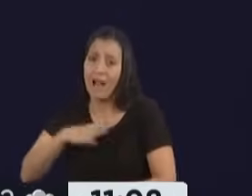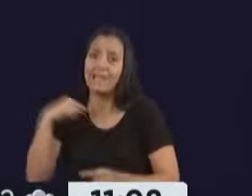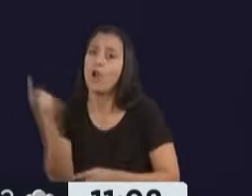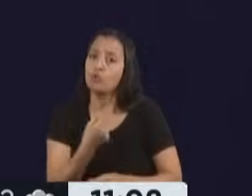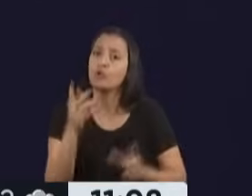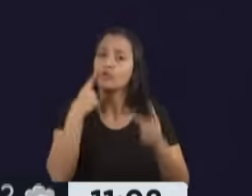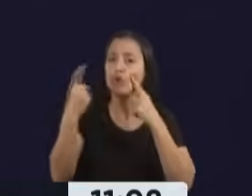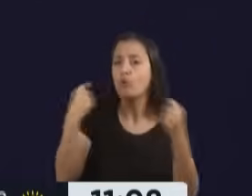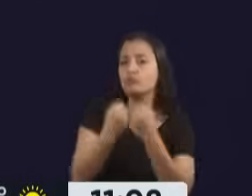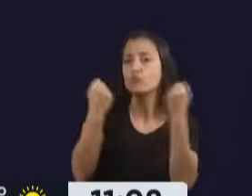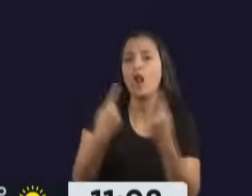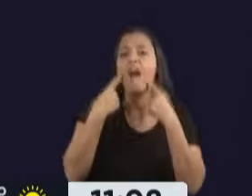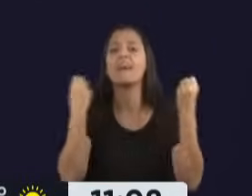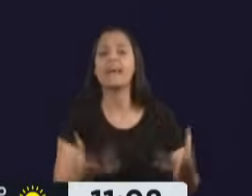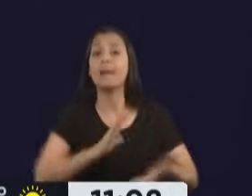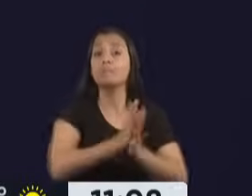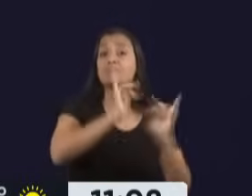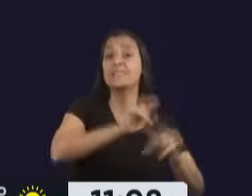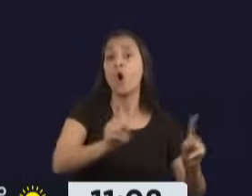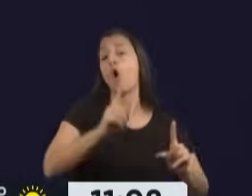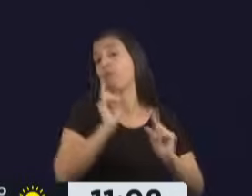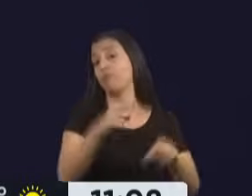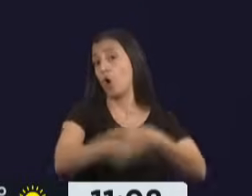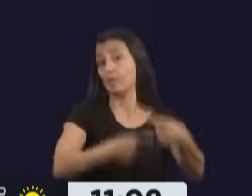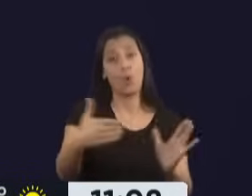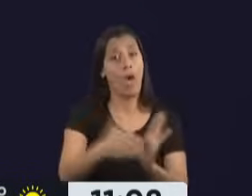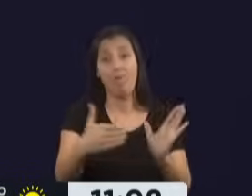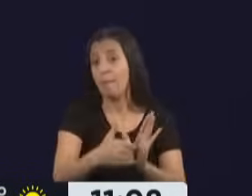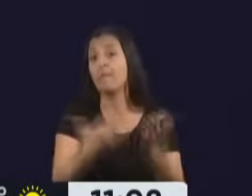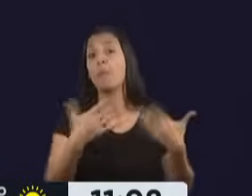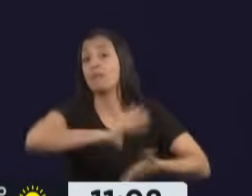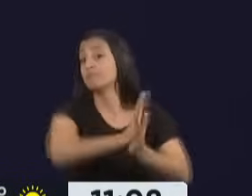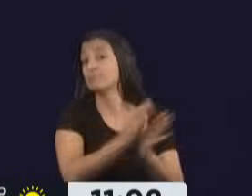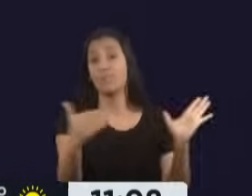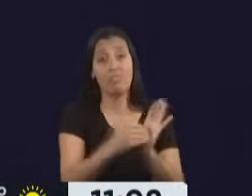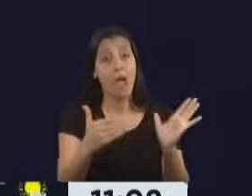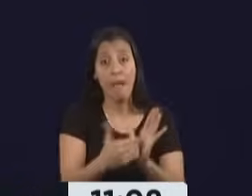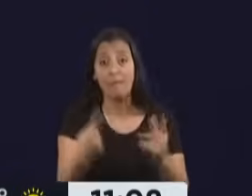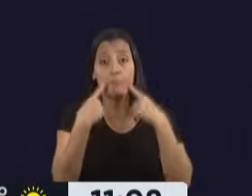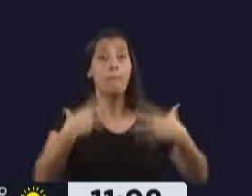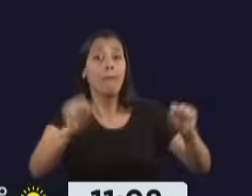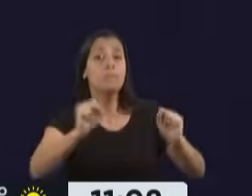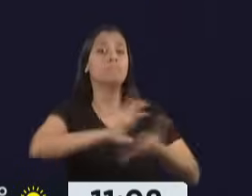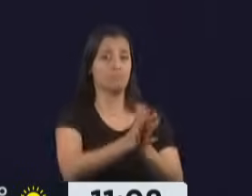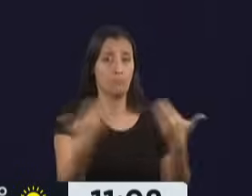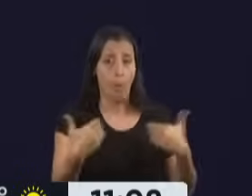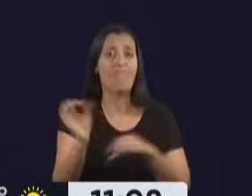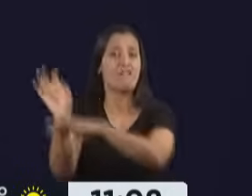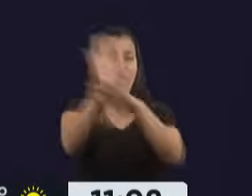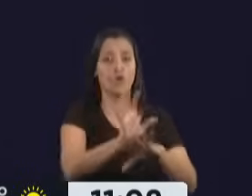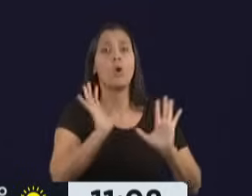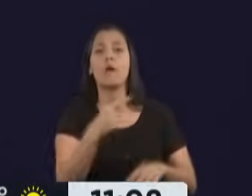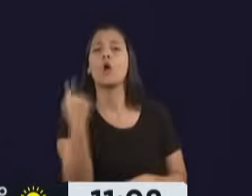su revisión, en su transformación y, llegado el caso, en su eliminación, en caso de corresponder, pero por sobre todo en